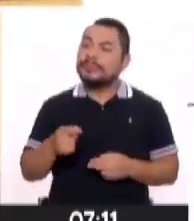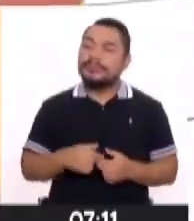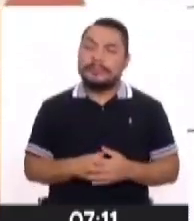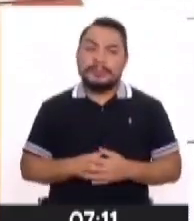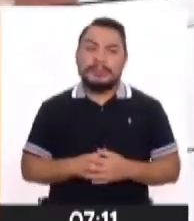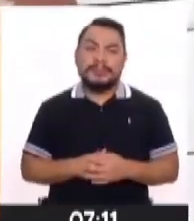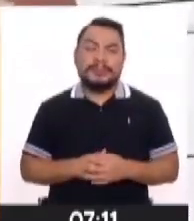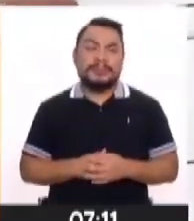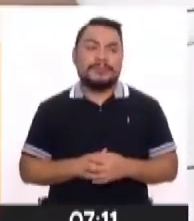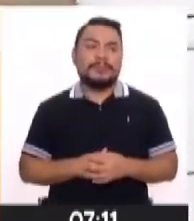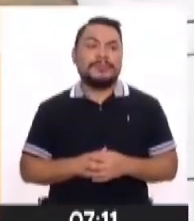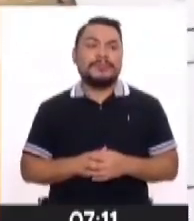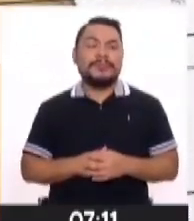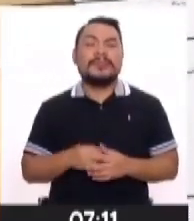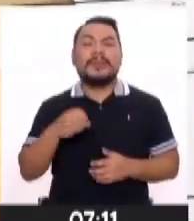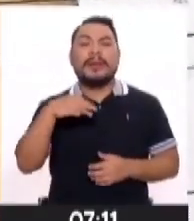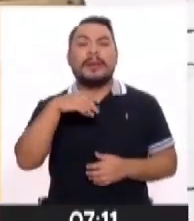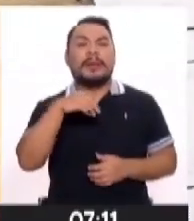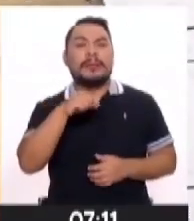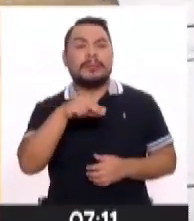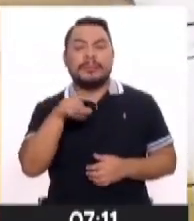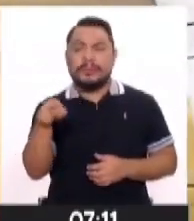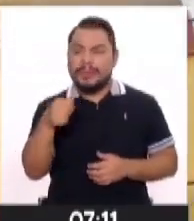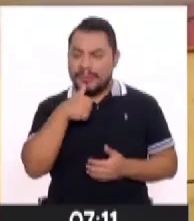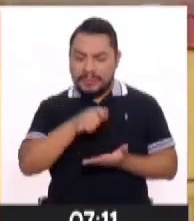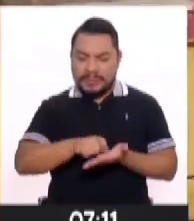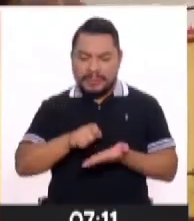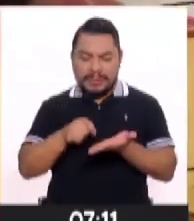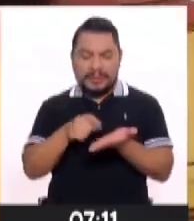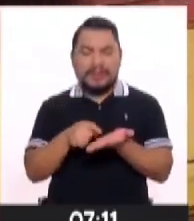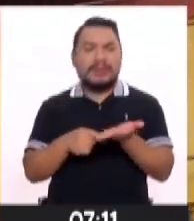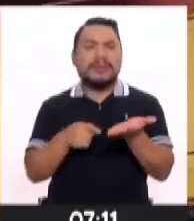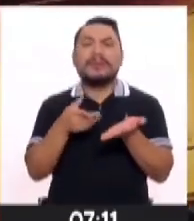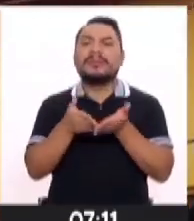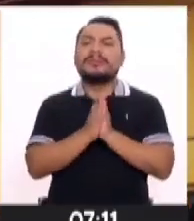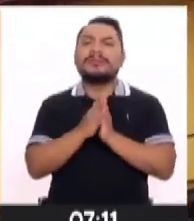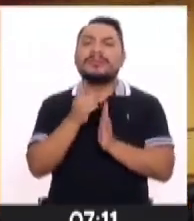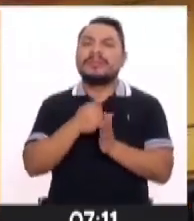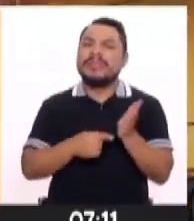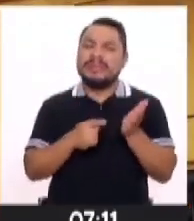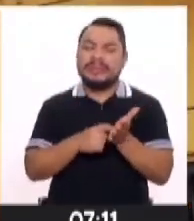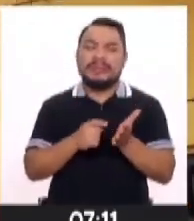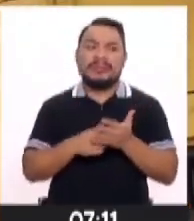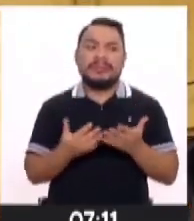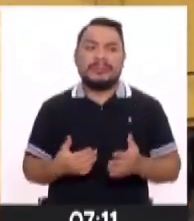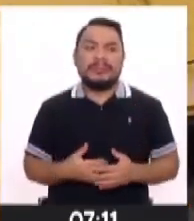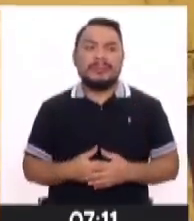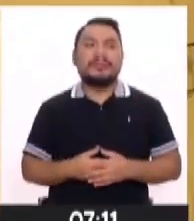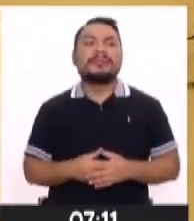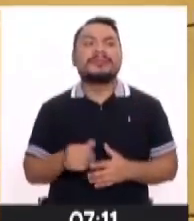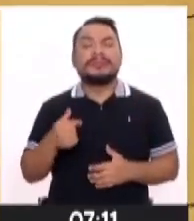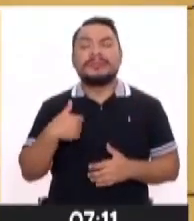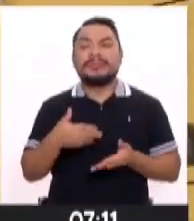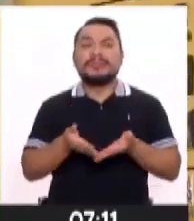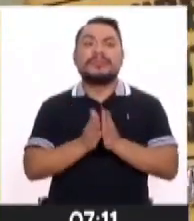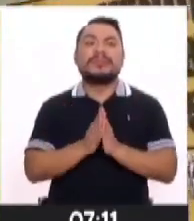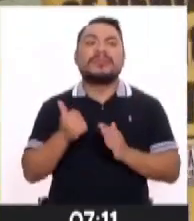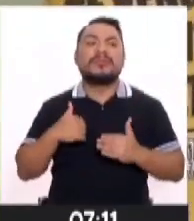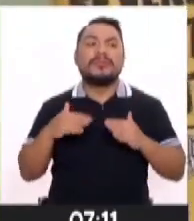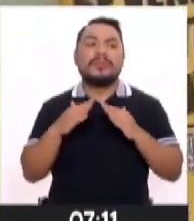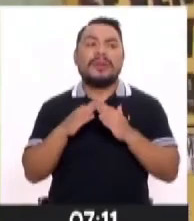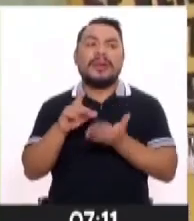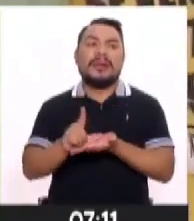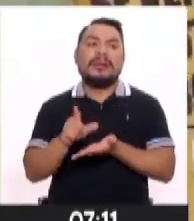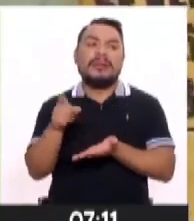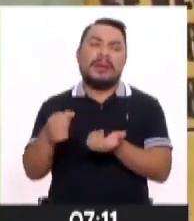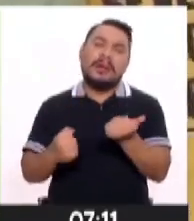Manuel. Manuel. Este documento que ustedes presentaron, ¿qué es lo que solicitan? Estamos solicitando a la Municipalidad de Lima que nos